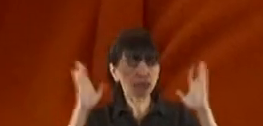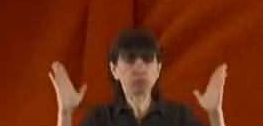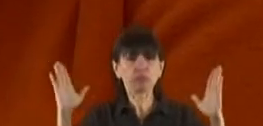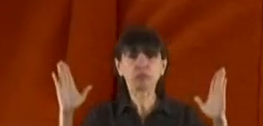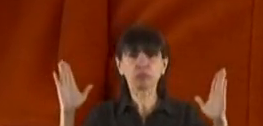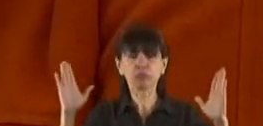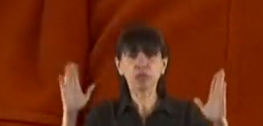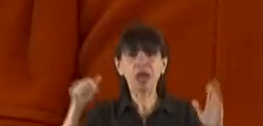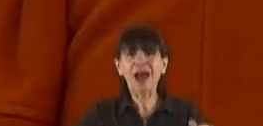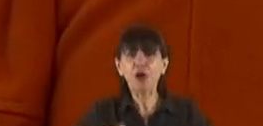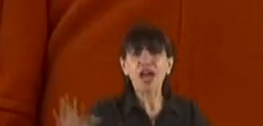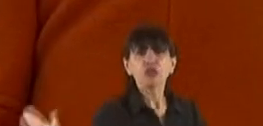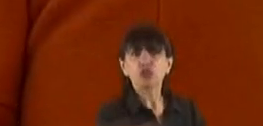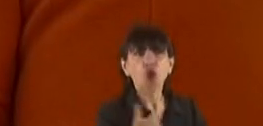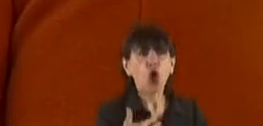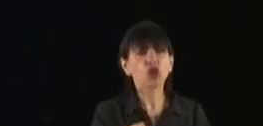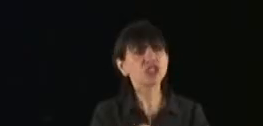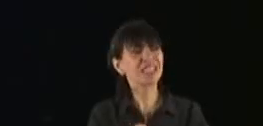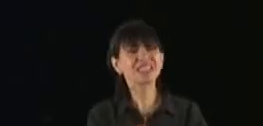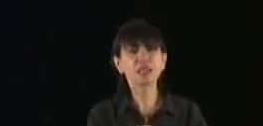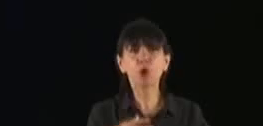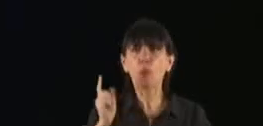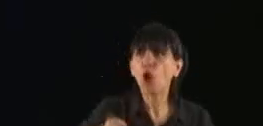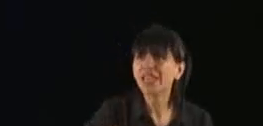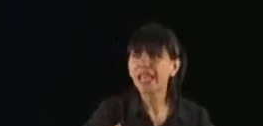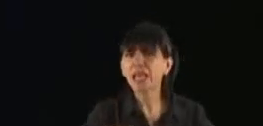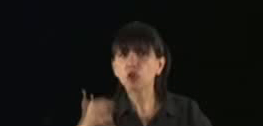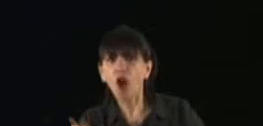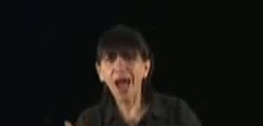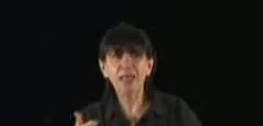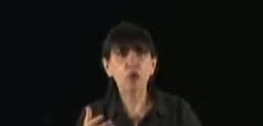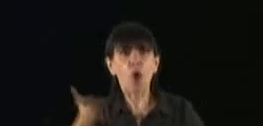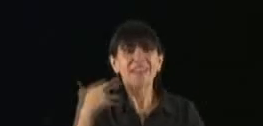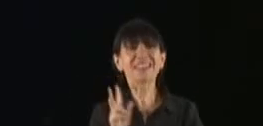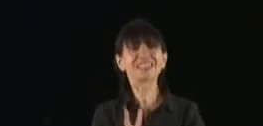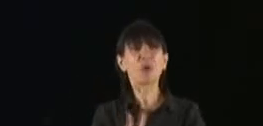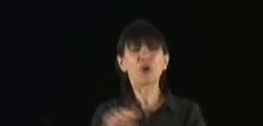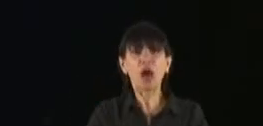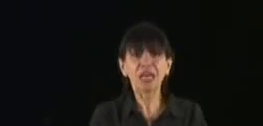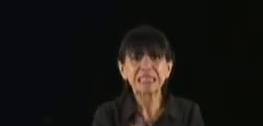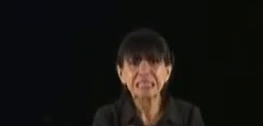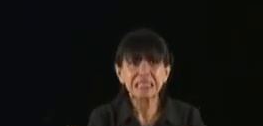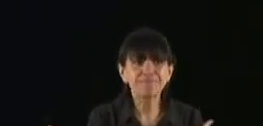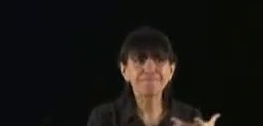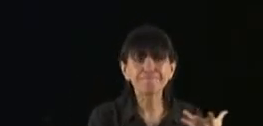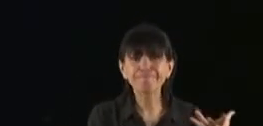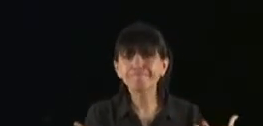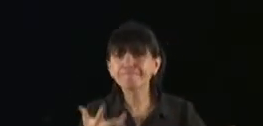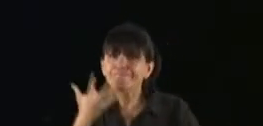Todos sentimos que el riesgo se ha potenciado y que nuestra inseguridad es mucho más alta.